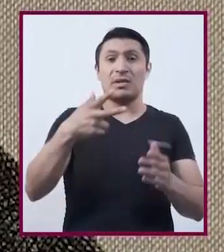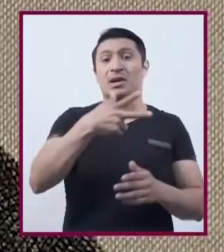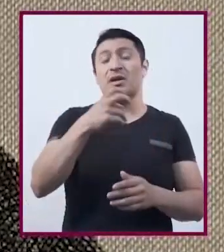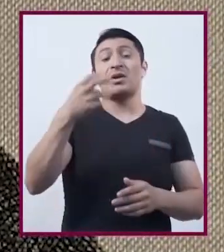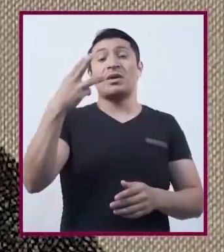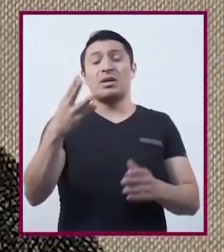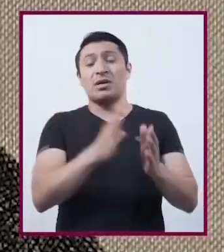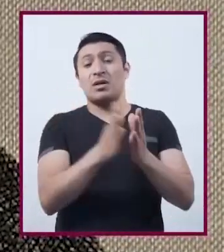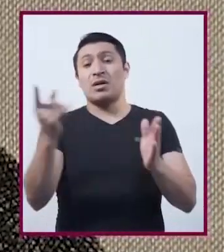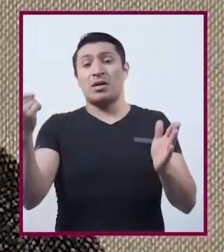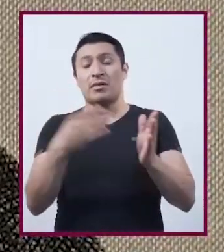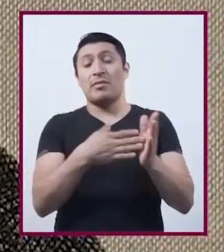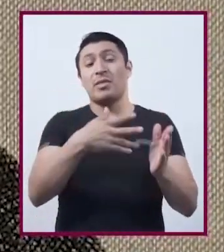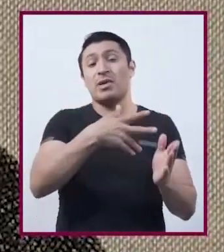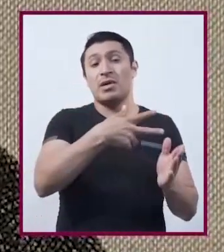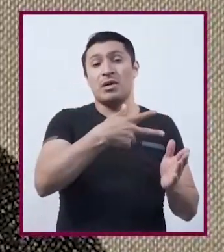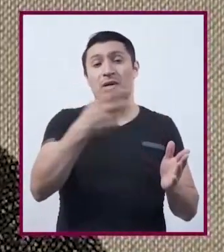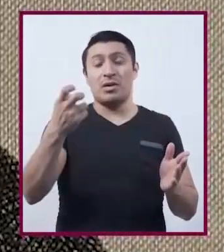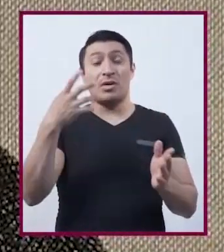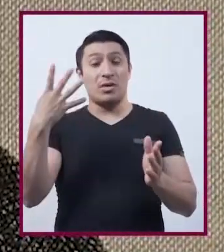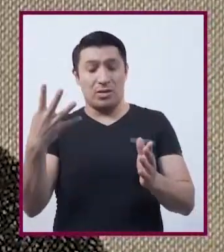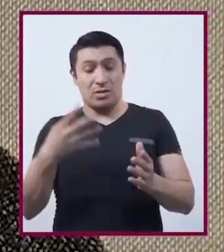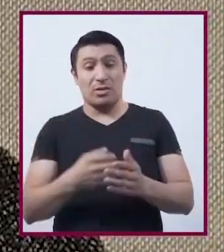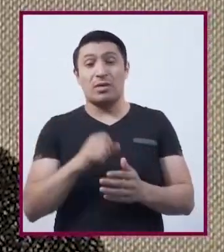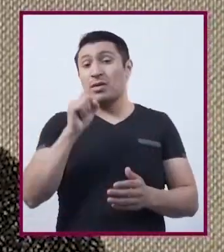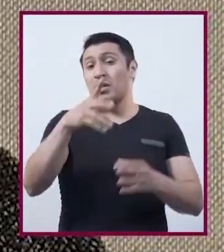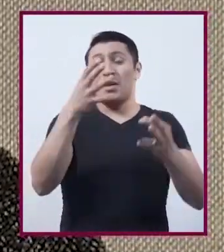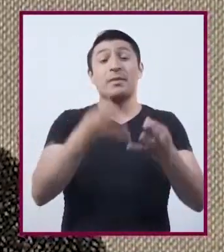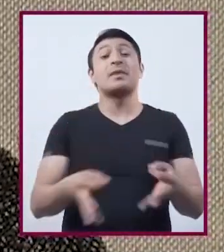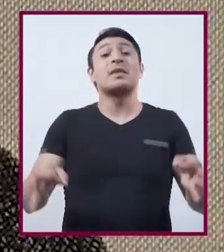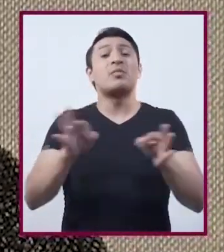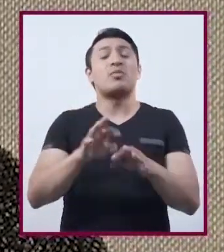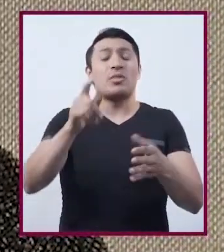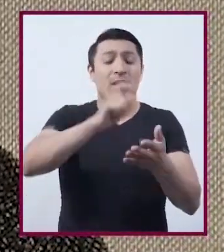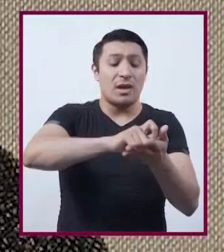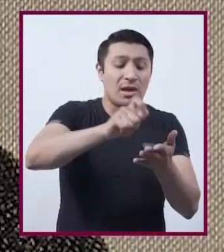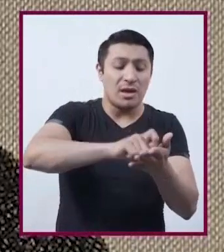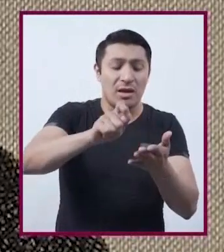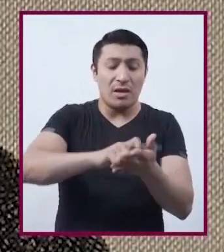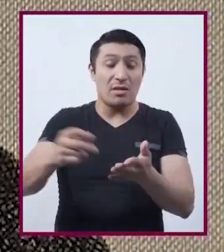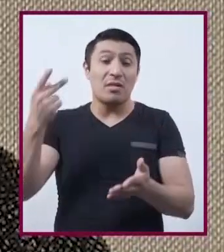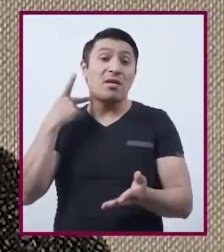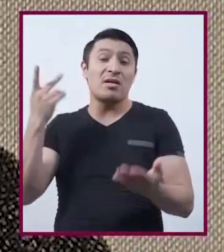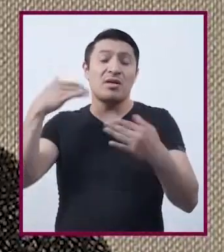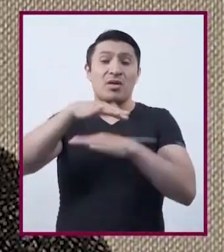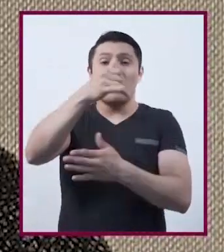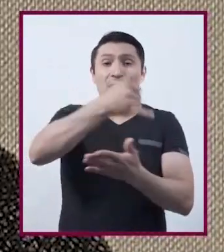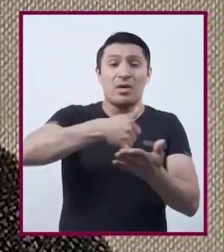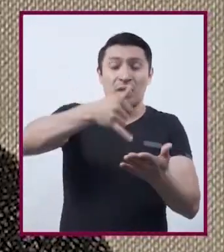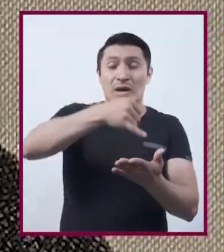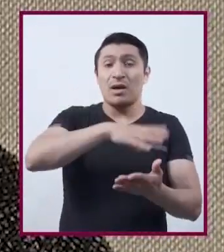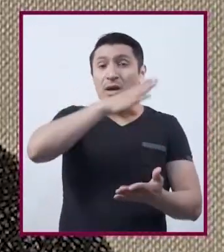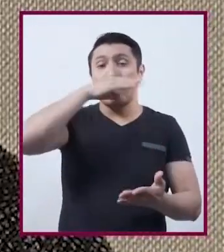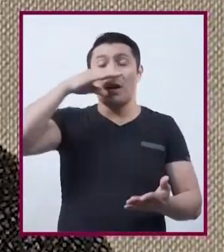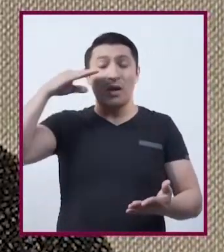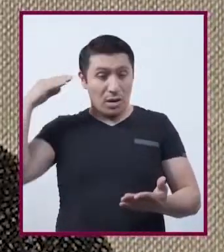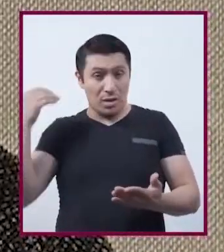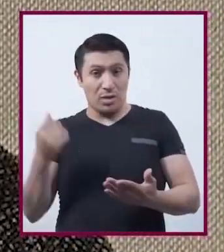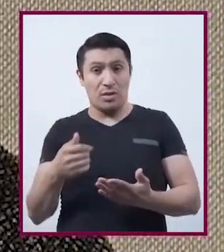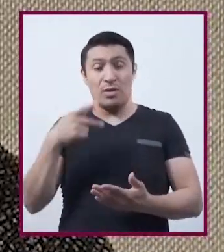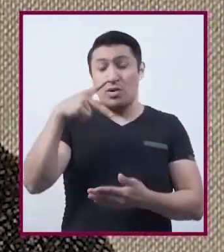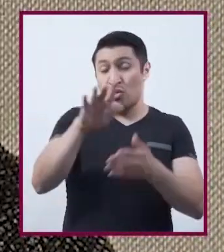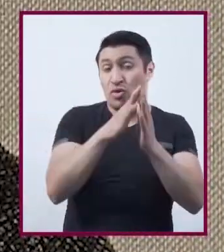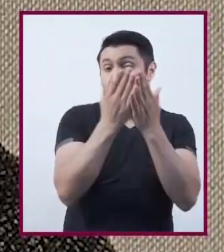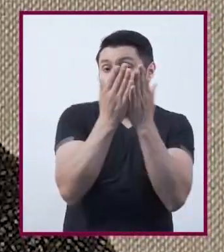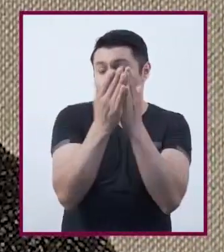viaje a las regiones equinocciales del nuevo continente, Son igualmente importantes sus trabajos sobre el